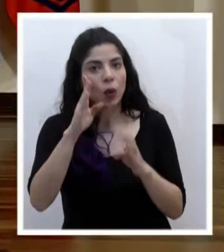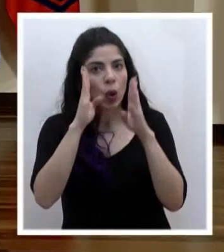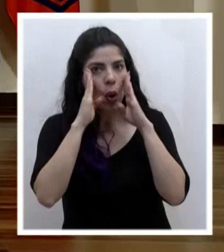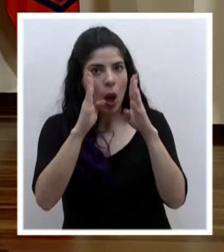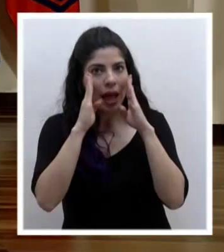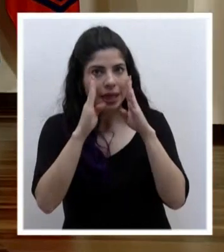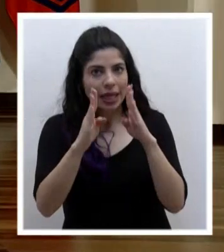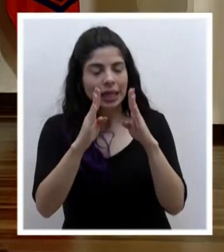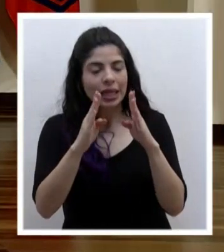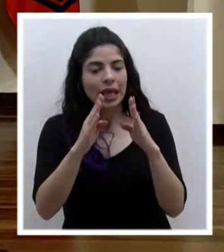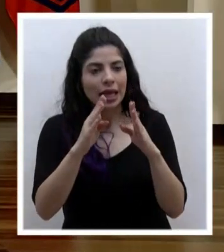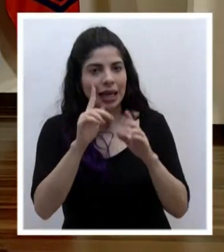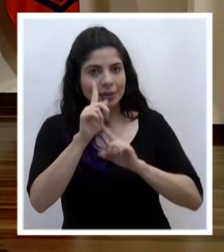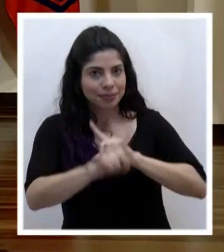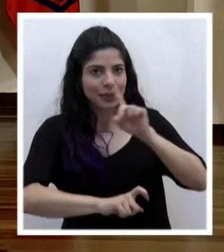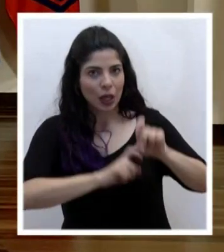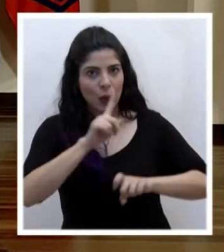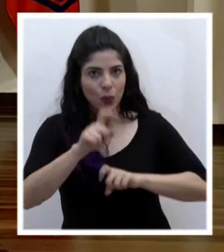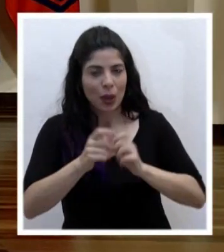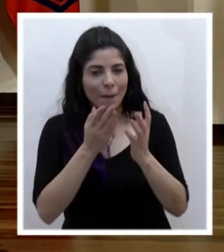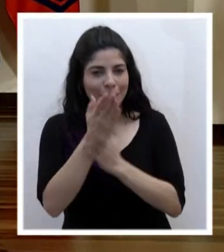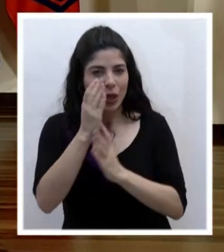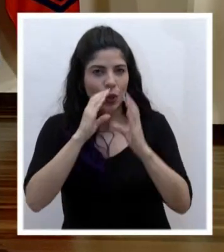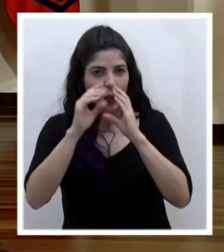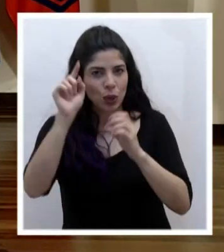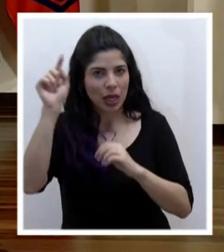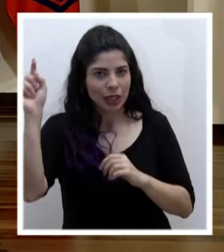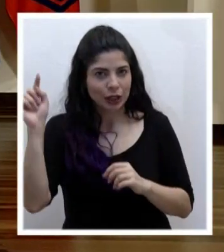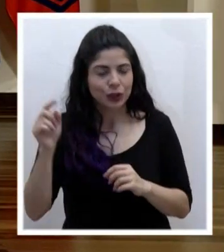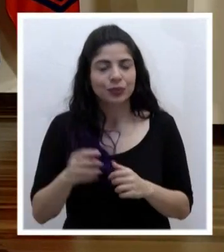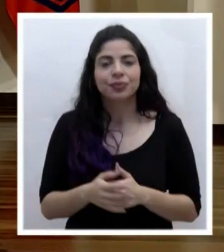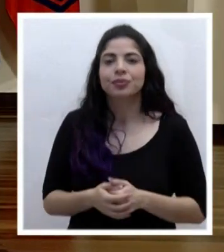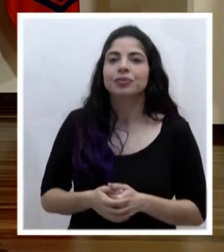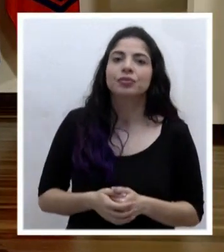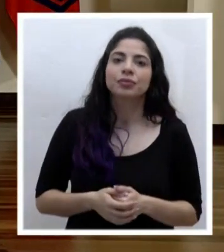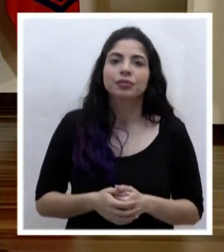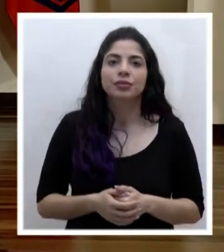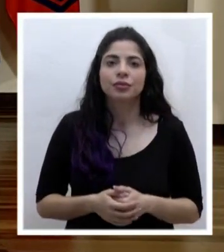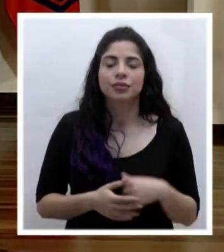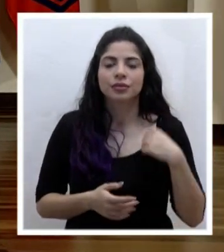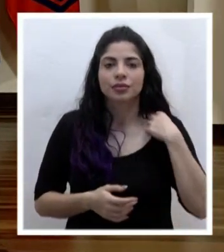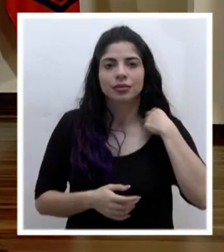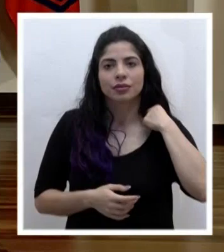atender estas consultas de los medios de comunicación.